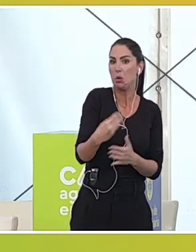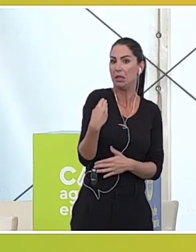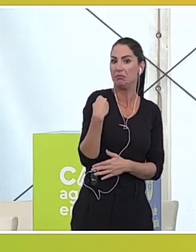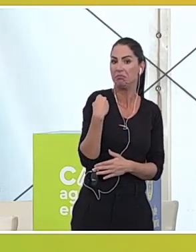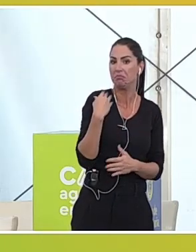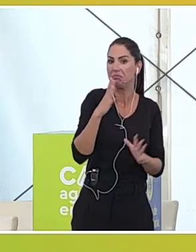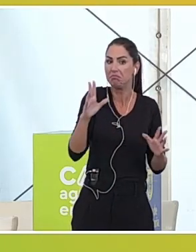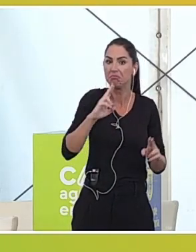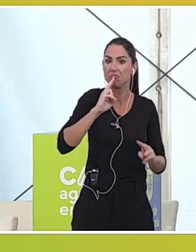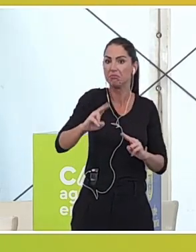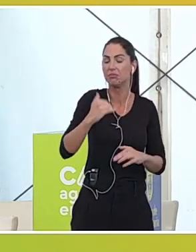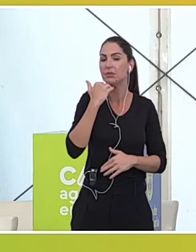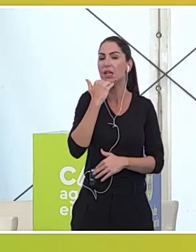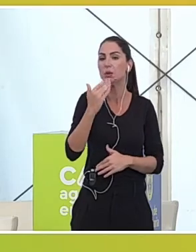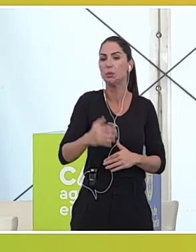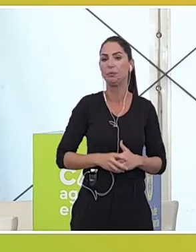que se la resolvamos.